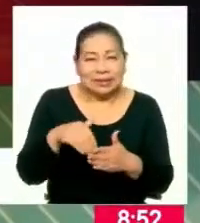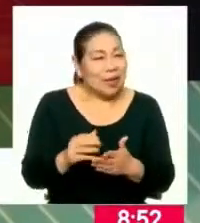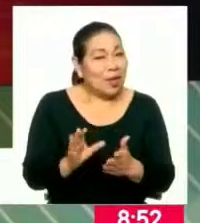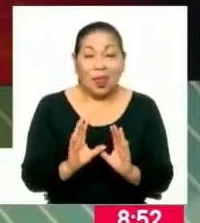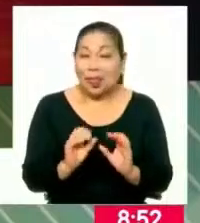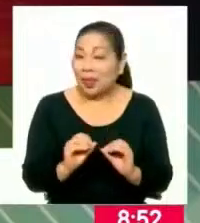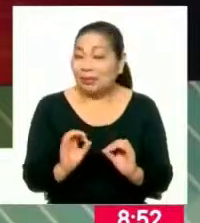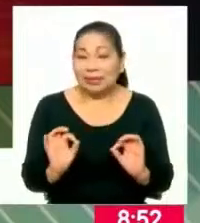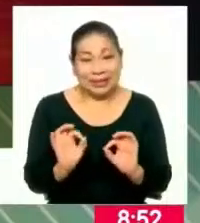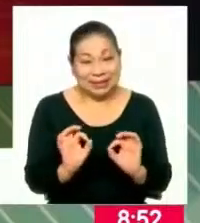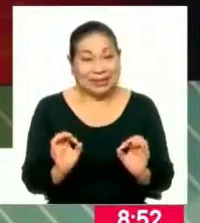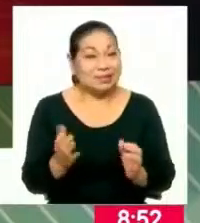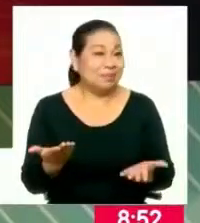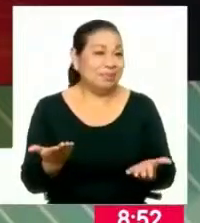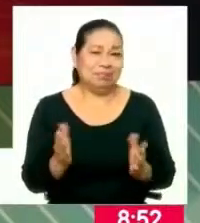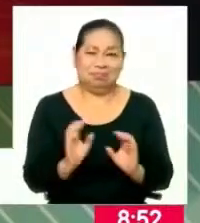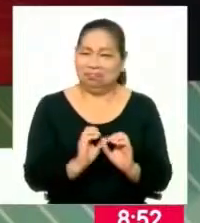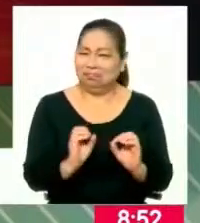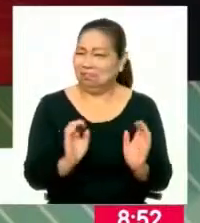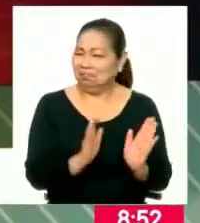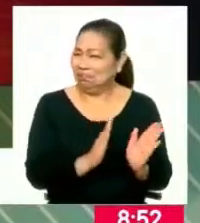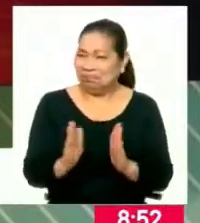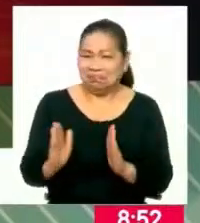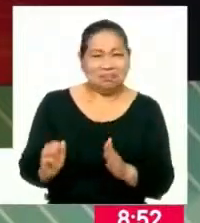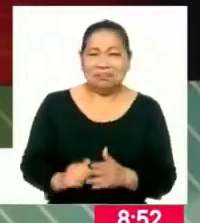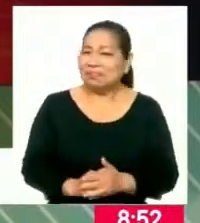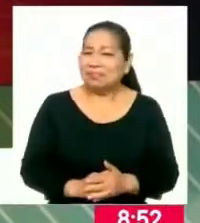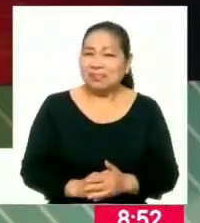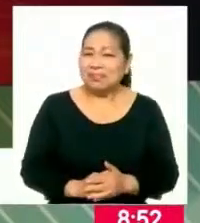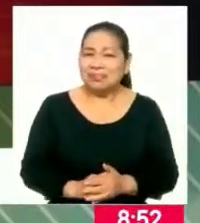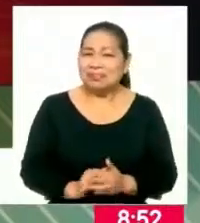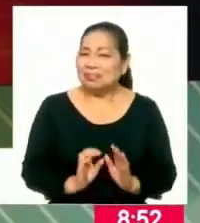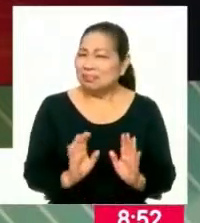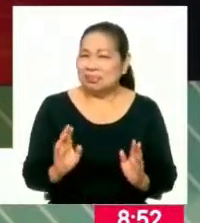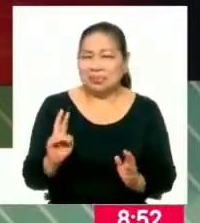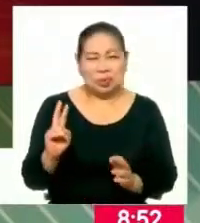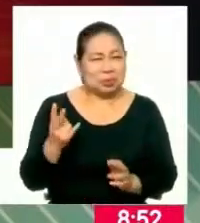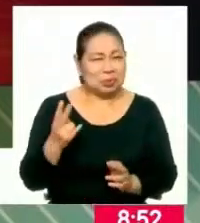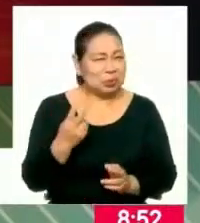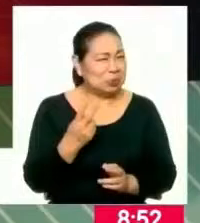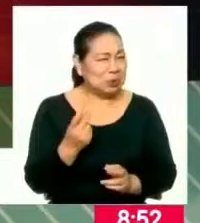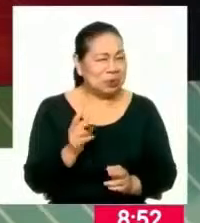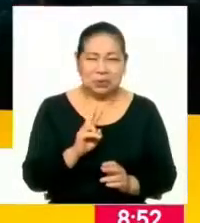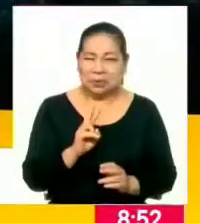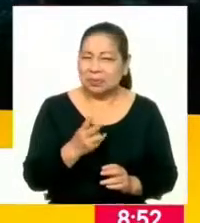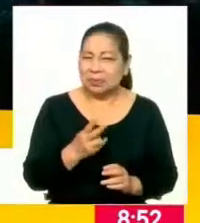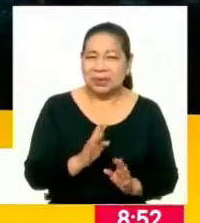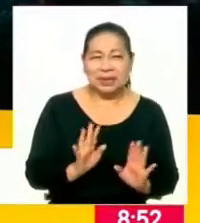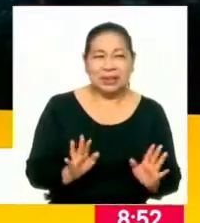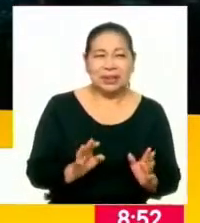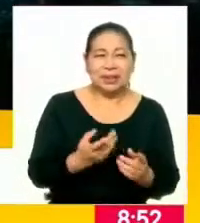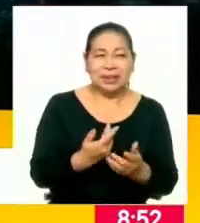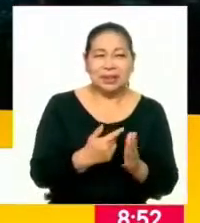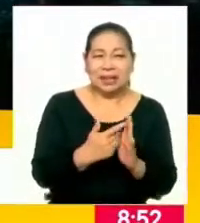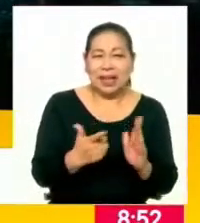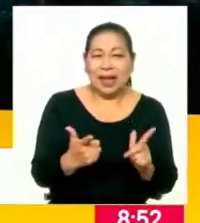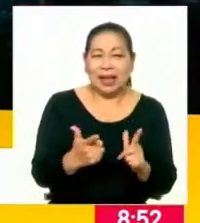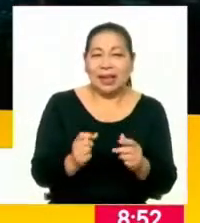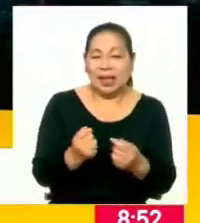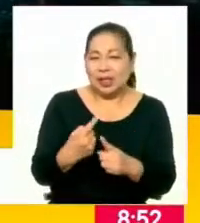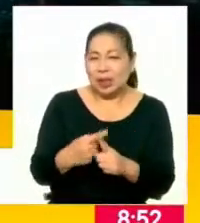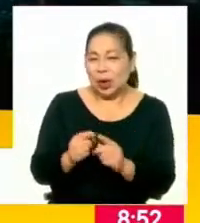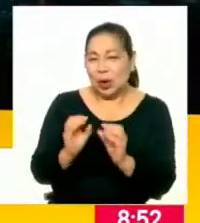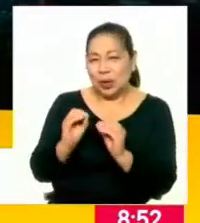se implementó. Correcto. No, pero aparte de eso, que no hemos tenido primarias ni el 2021 ni el... Y el mismo 2020. Congreso ha sacado una ley para